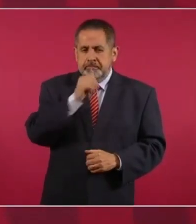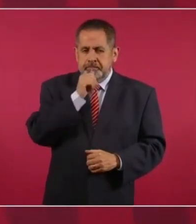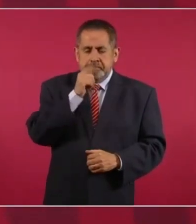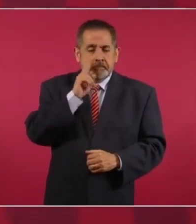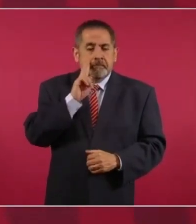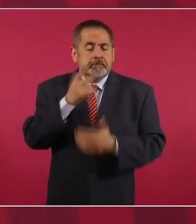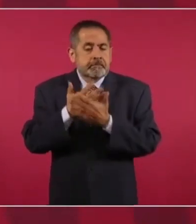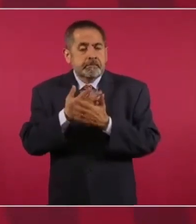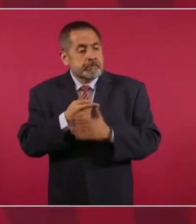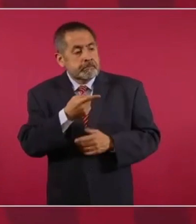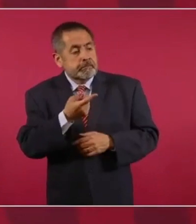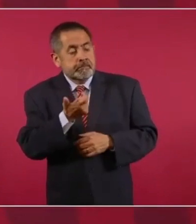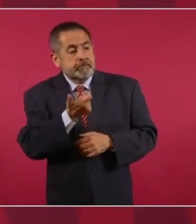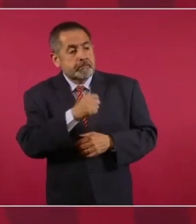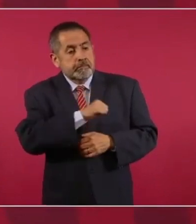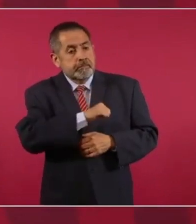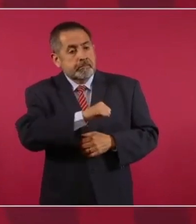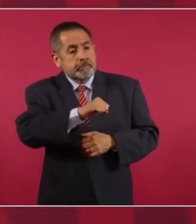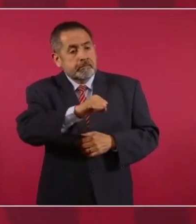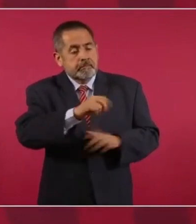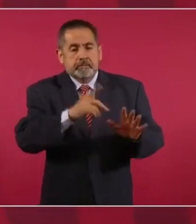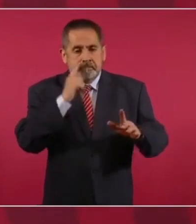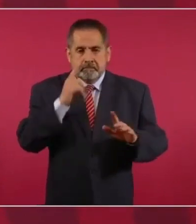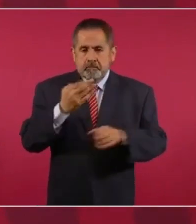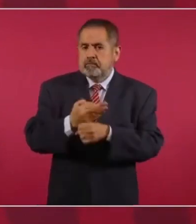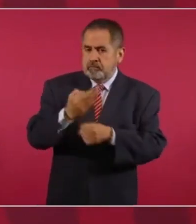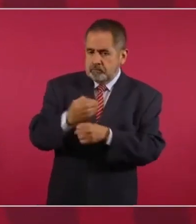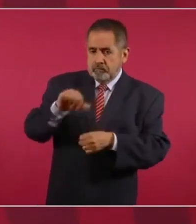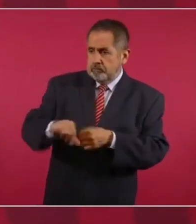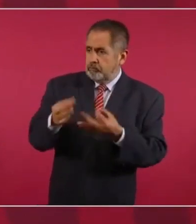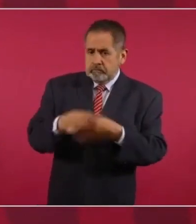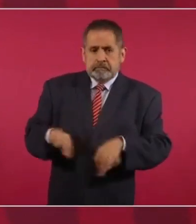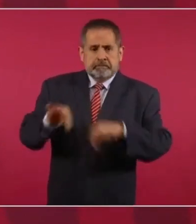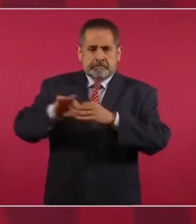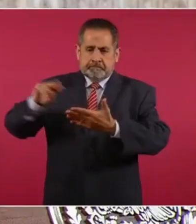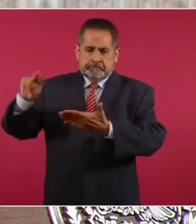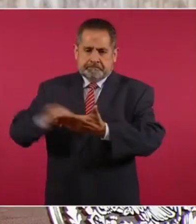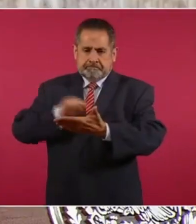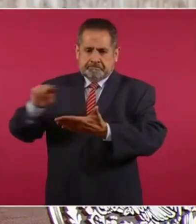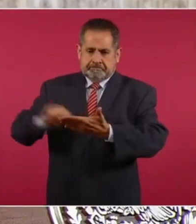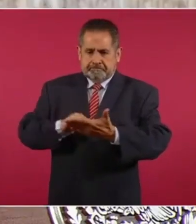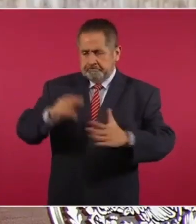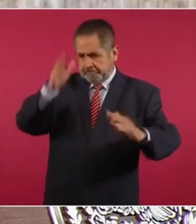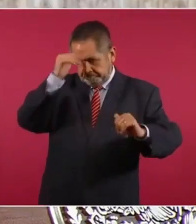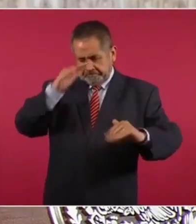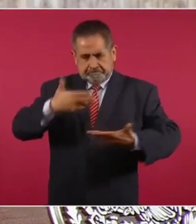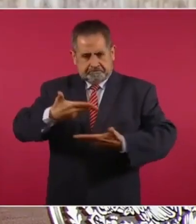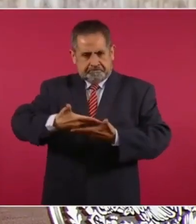inflación. Lo de hoy fue muy importante, este acuerdo,